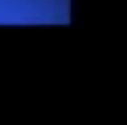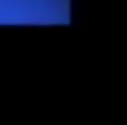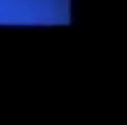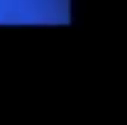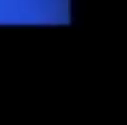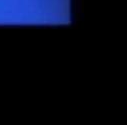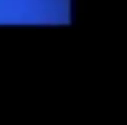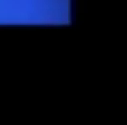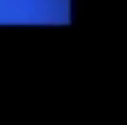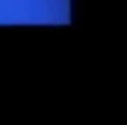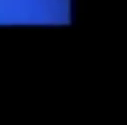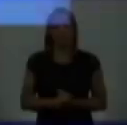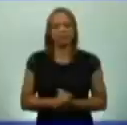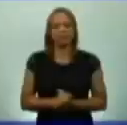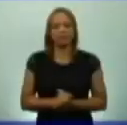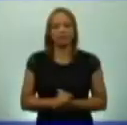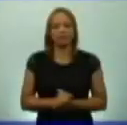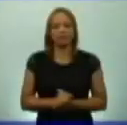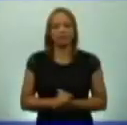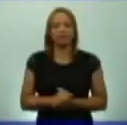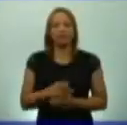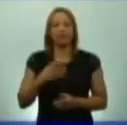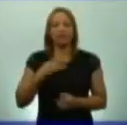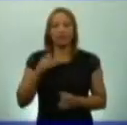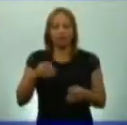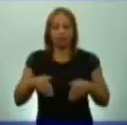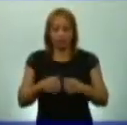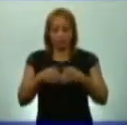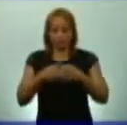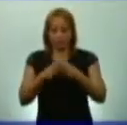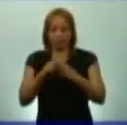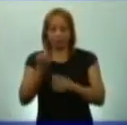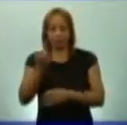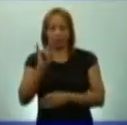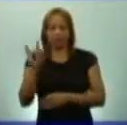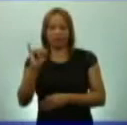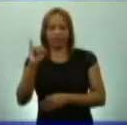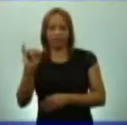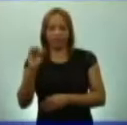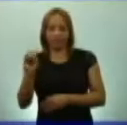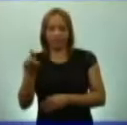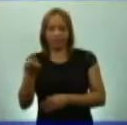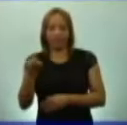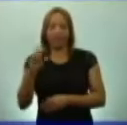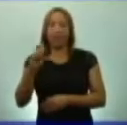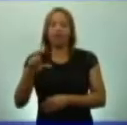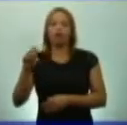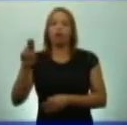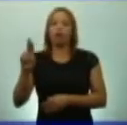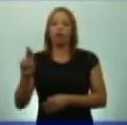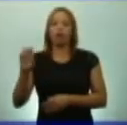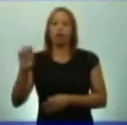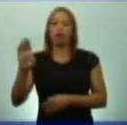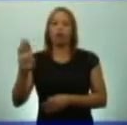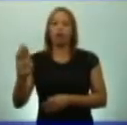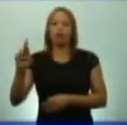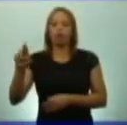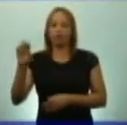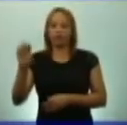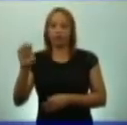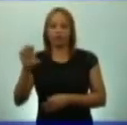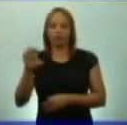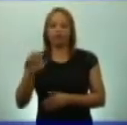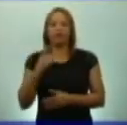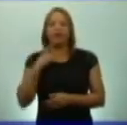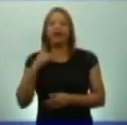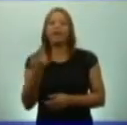de 1960, que procedente de Amberes, Bélgica, descargaba las municiones y otros medios bélicos que aún faltaban para